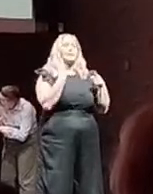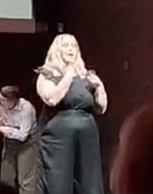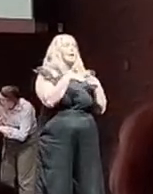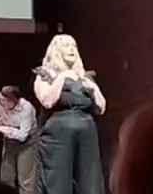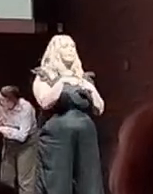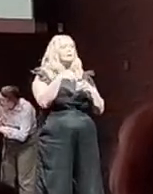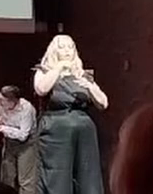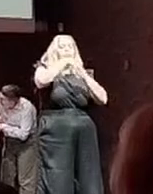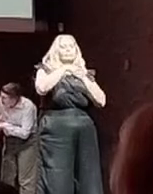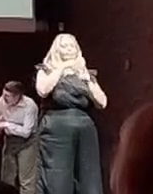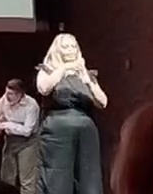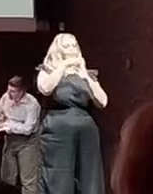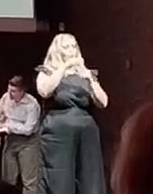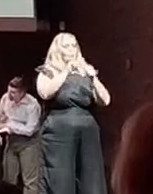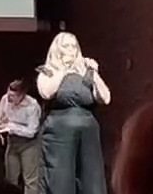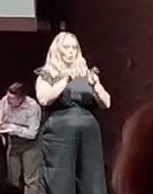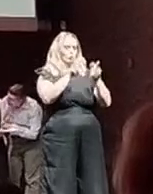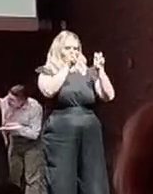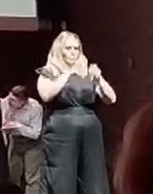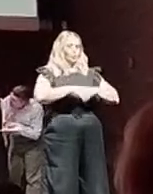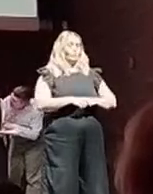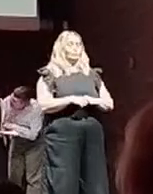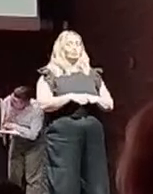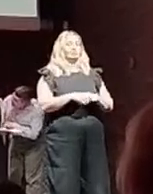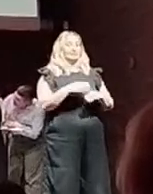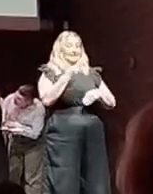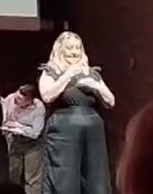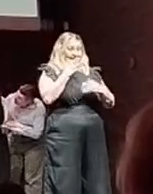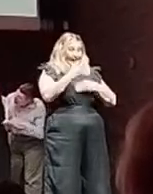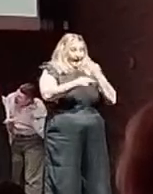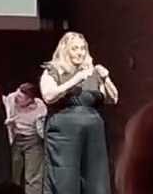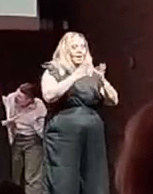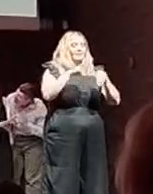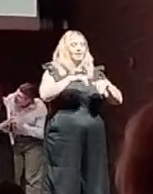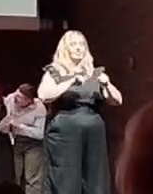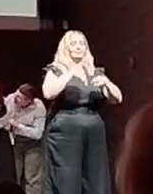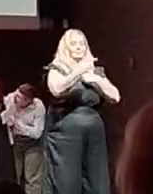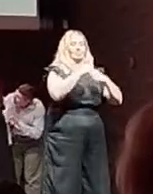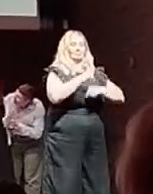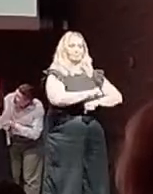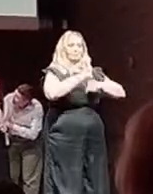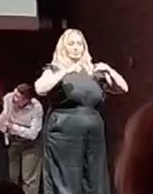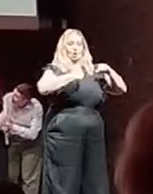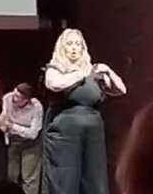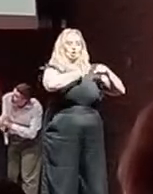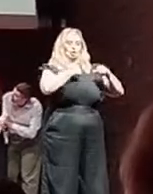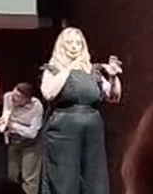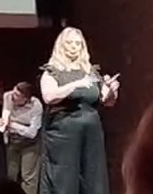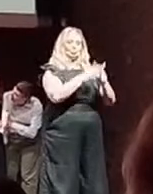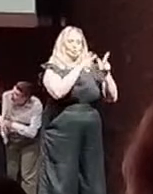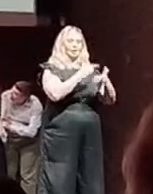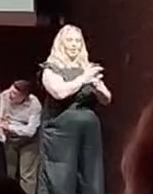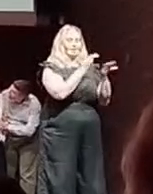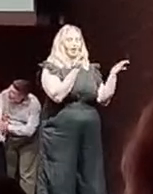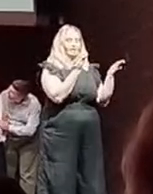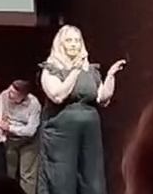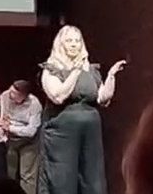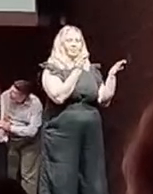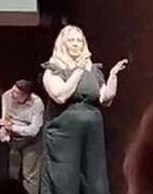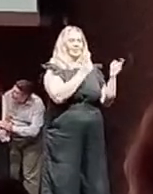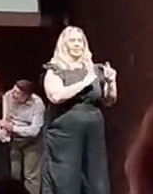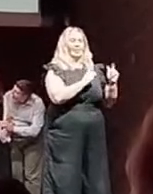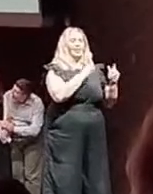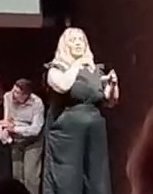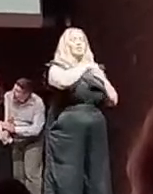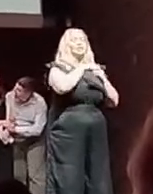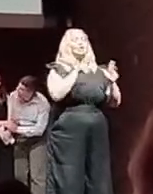elementos claves del nuevo modelo. Hacerlo significará fortalecer el papel de la sociedad civil